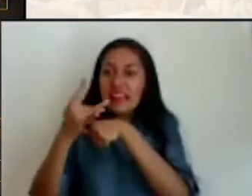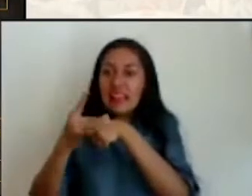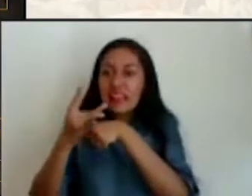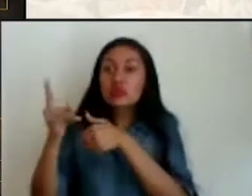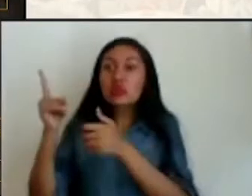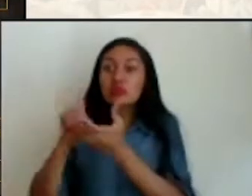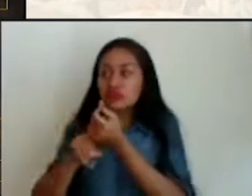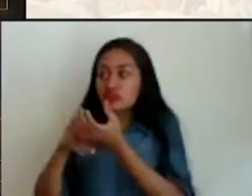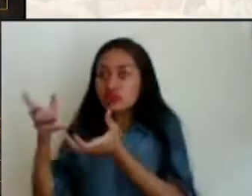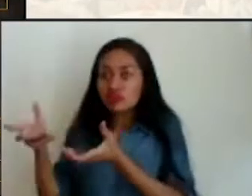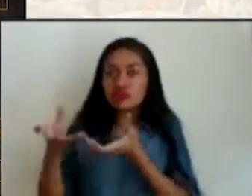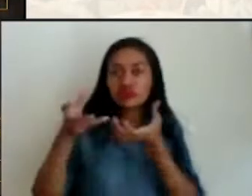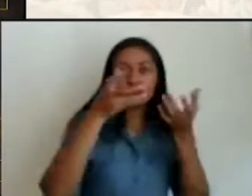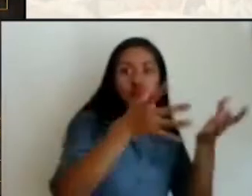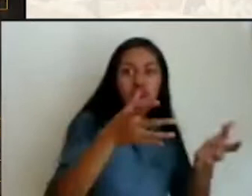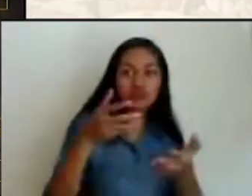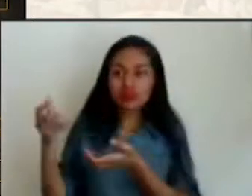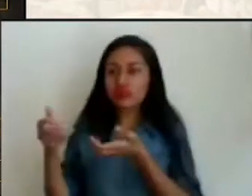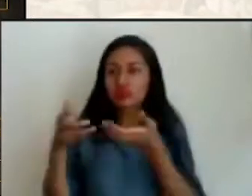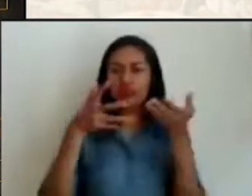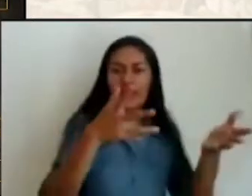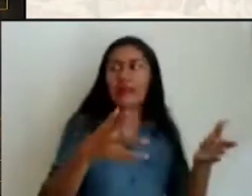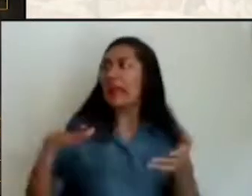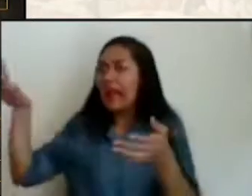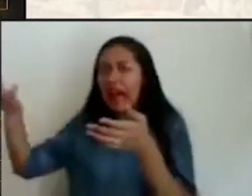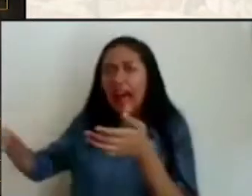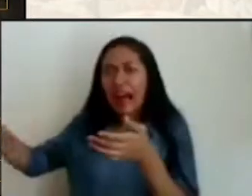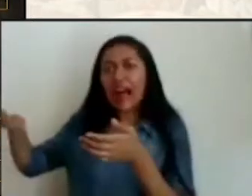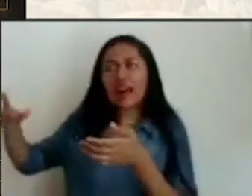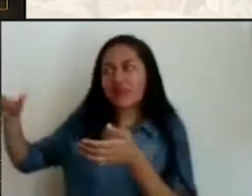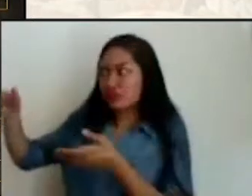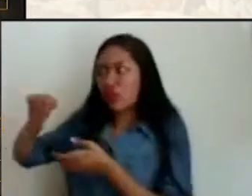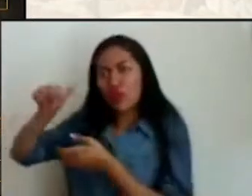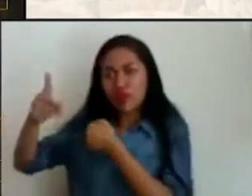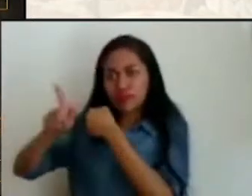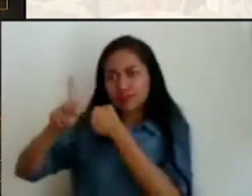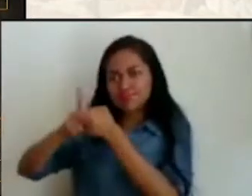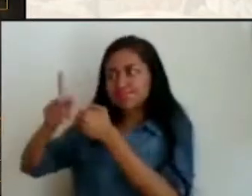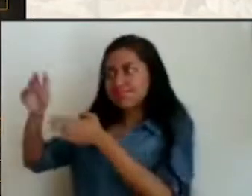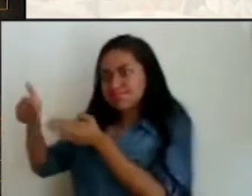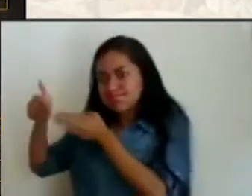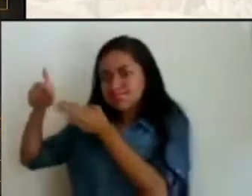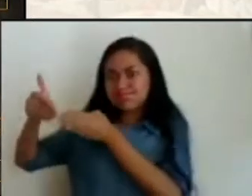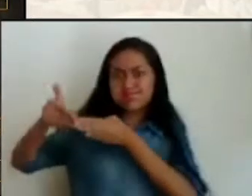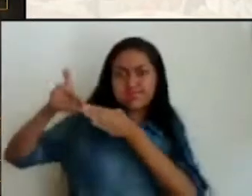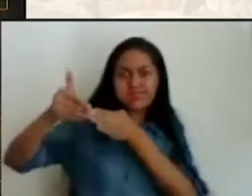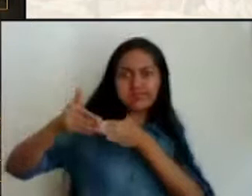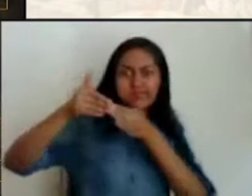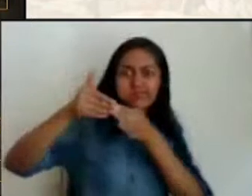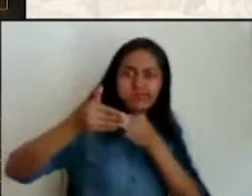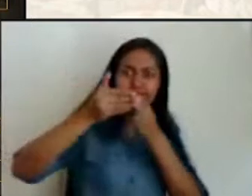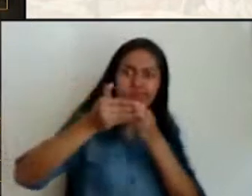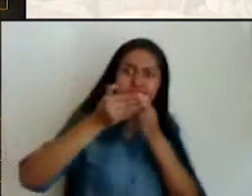decir, un puerto, Neápolis, nueva ciudad, en la costa de Siria. Era un barco otomano.